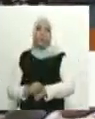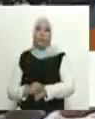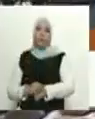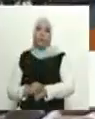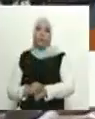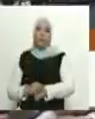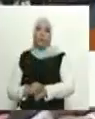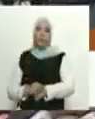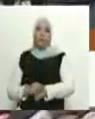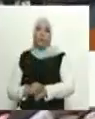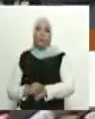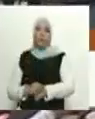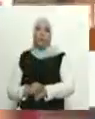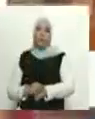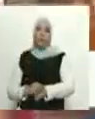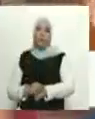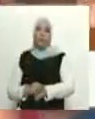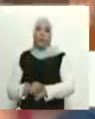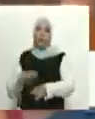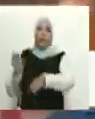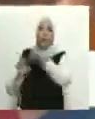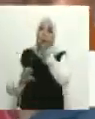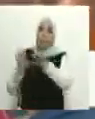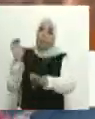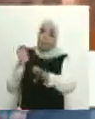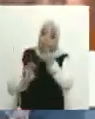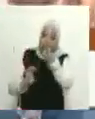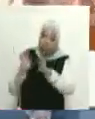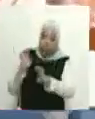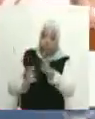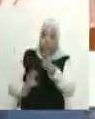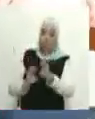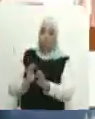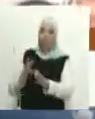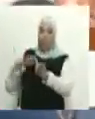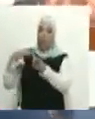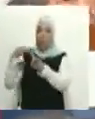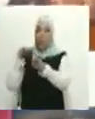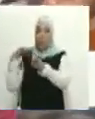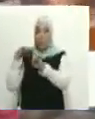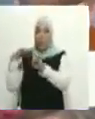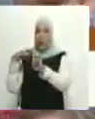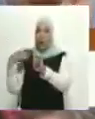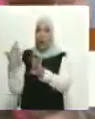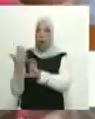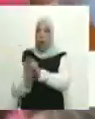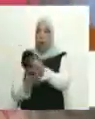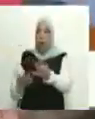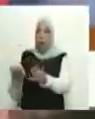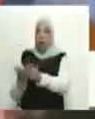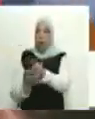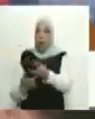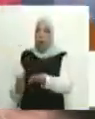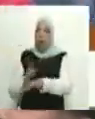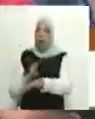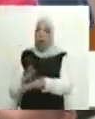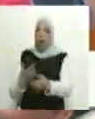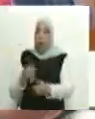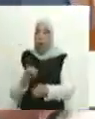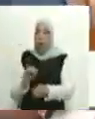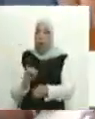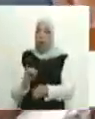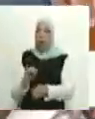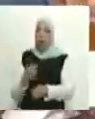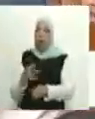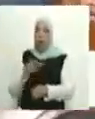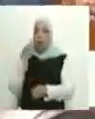cuando hacemos la evaluación, y la haremos, y la hacemos todos los días, de las consecuencias inmediatas de